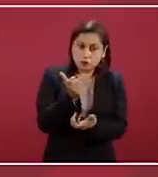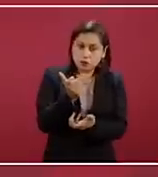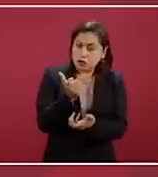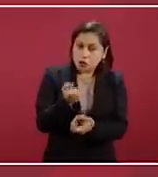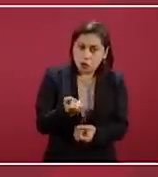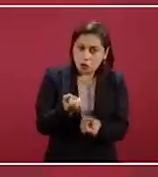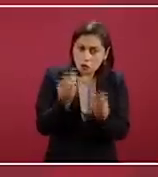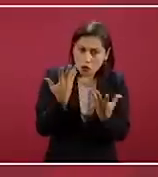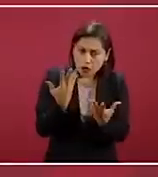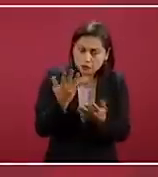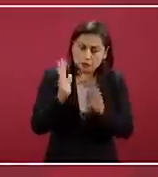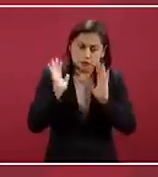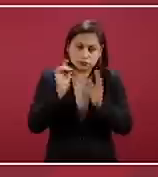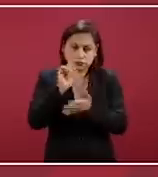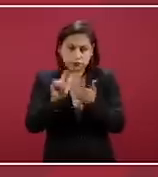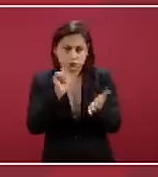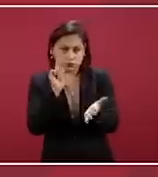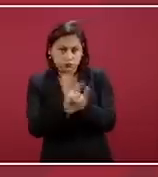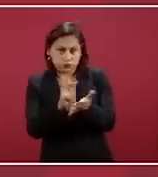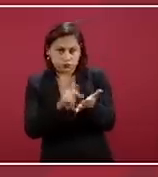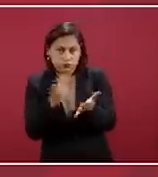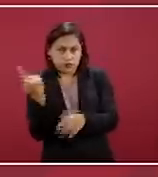corresponde a cada estado, a cada municipio.